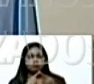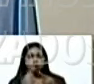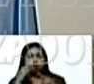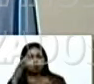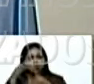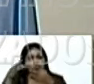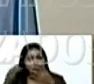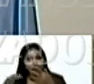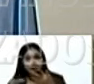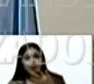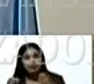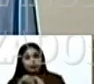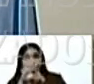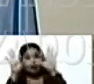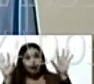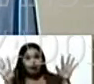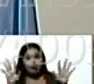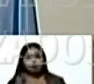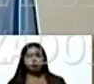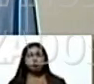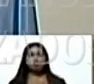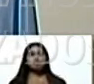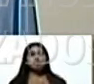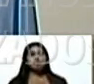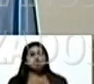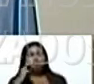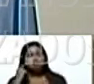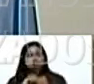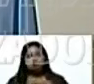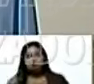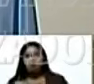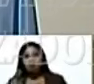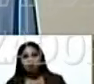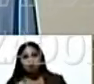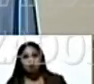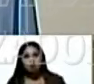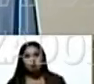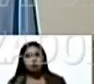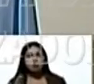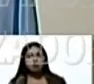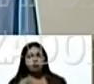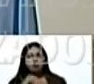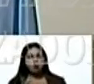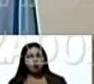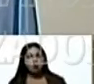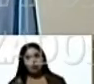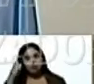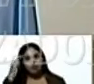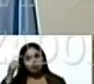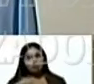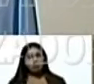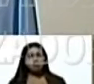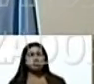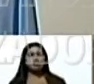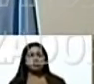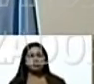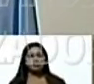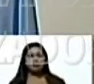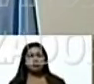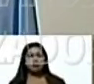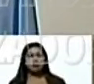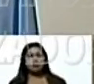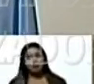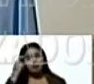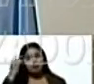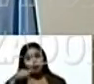tallar porque es una condenatoria importante lograda el día de hoy el día de